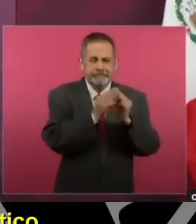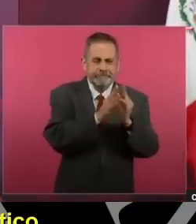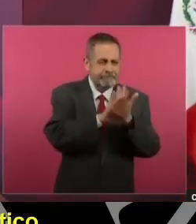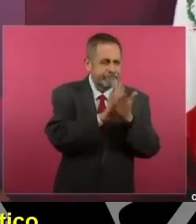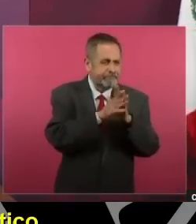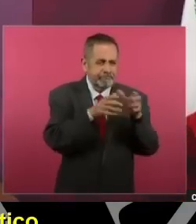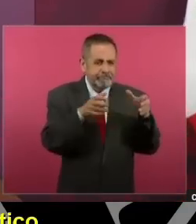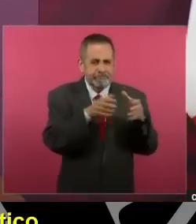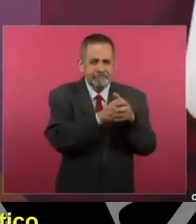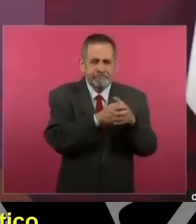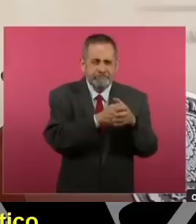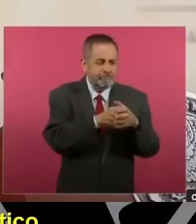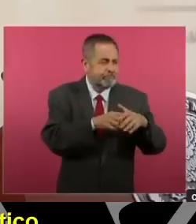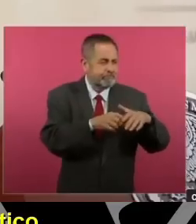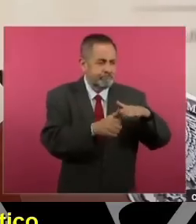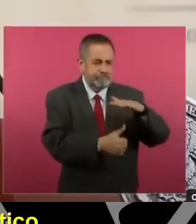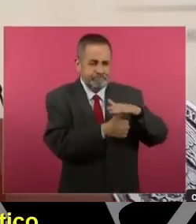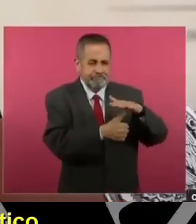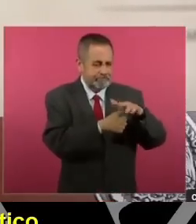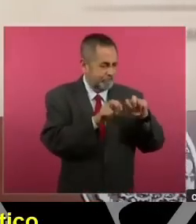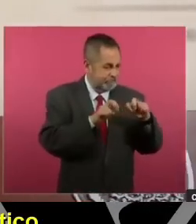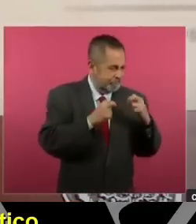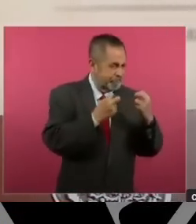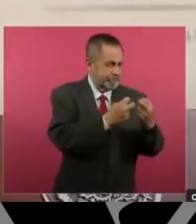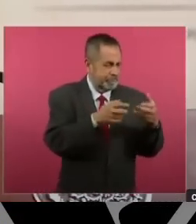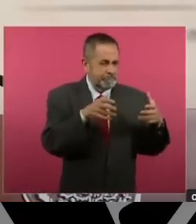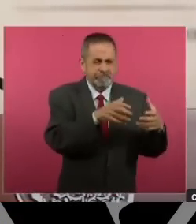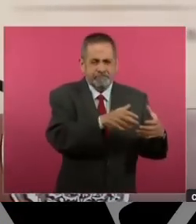está sentado en una mesa